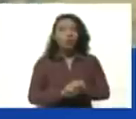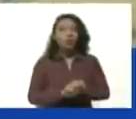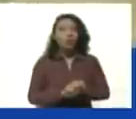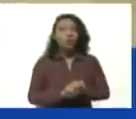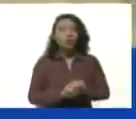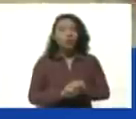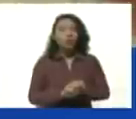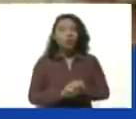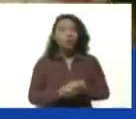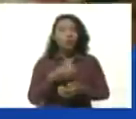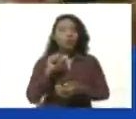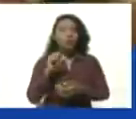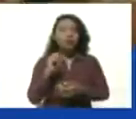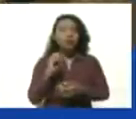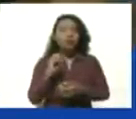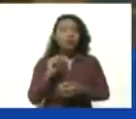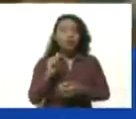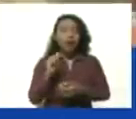sabón.